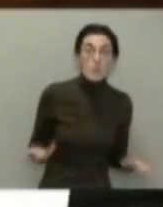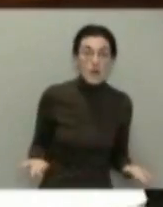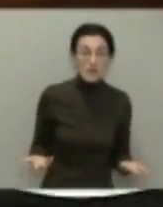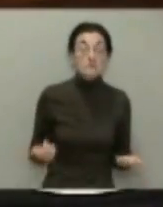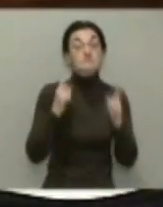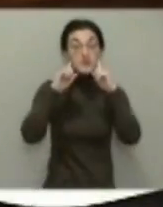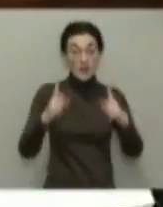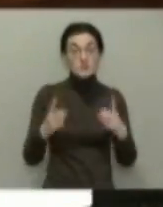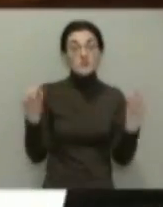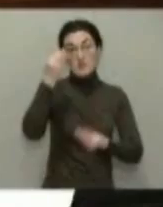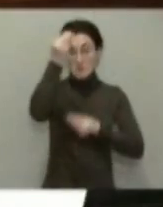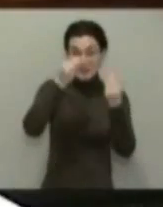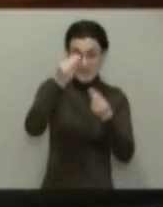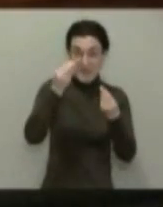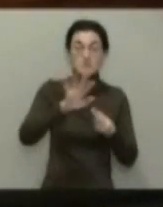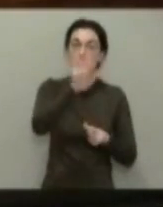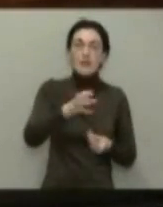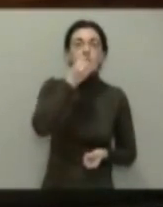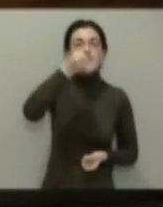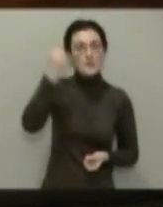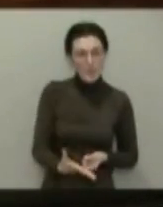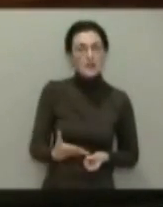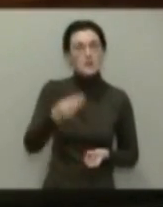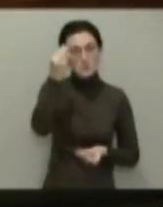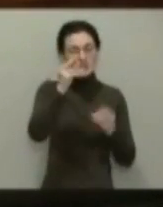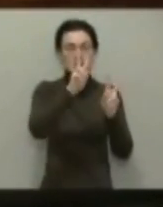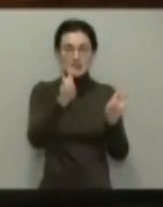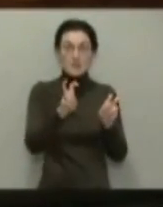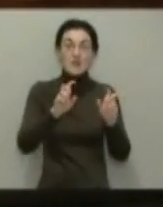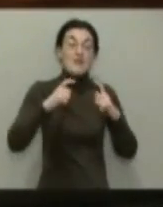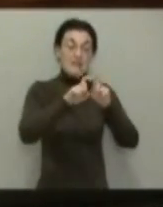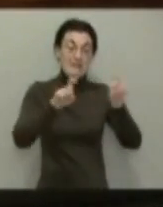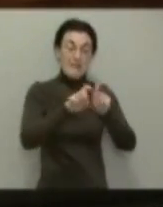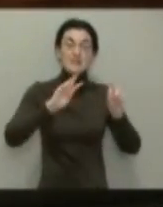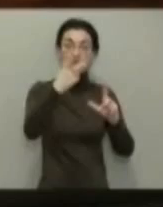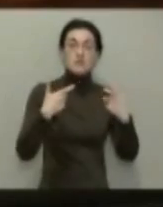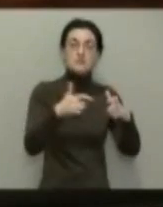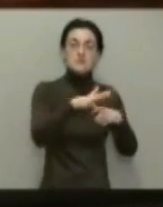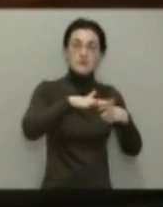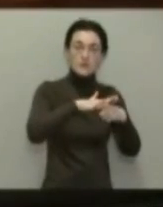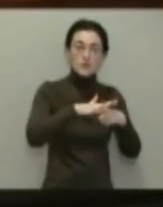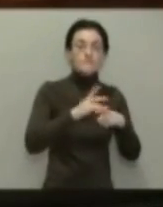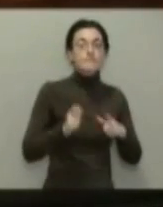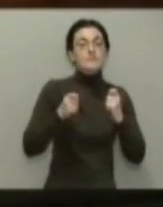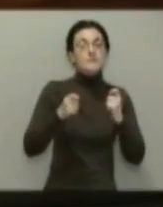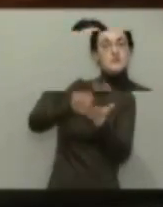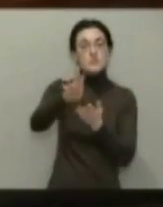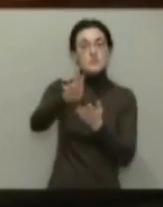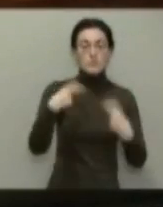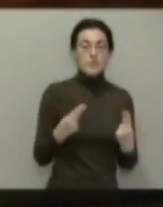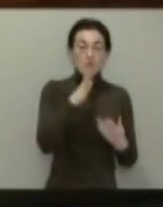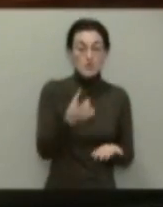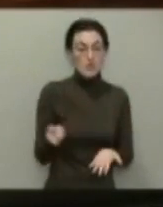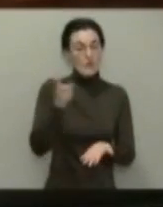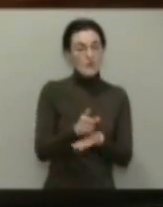caso lo que hay que pensar, y me parece bien que piensen en ello, las entidades del tercer sector, es en prestar ese servicio público. Porque, vuelvo